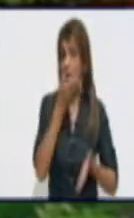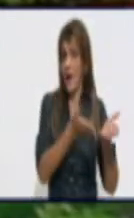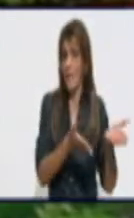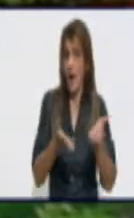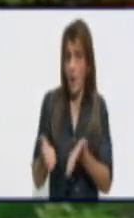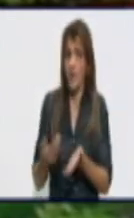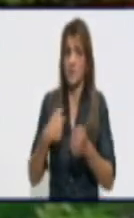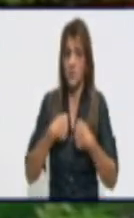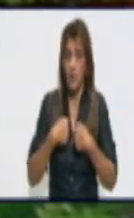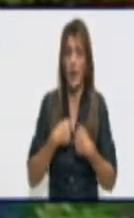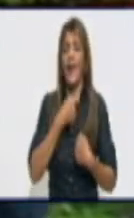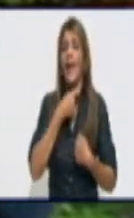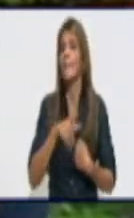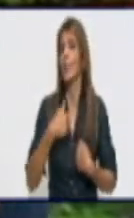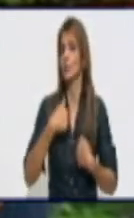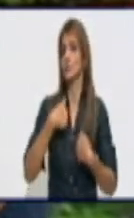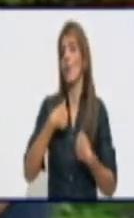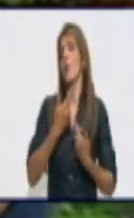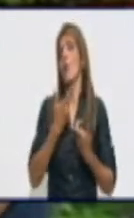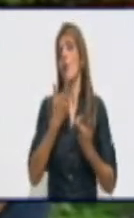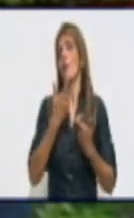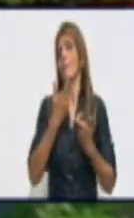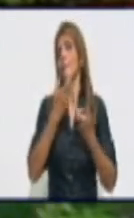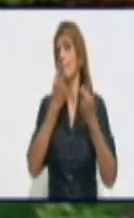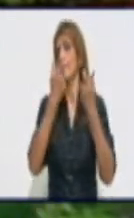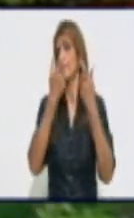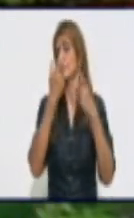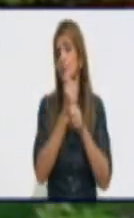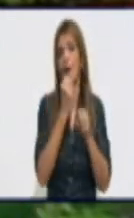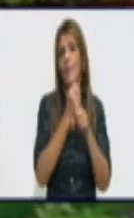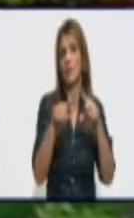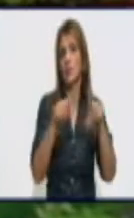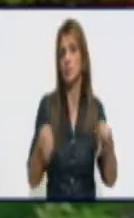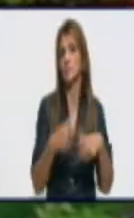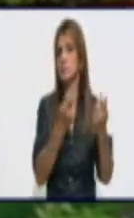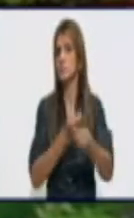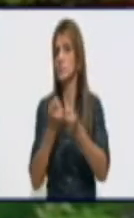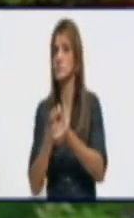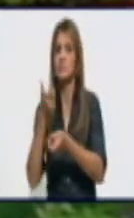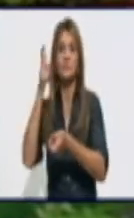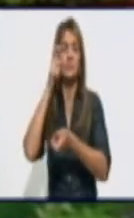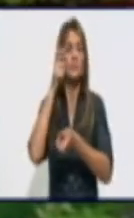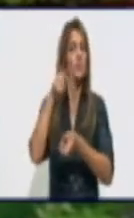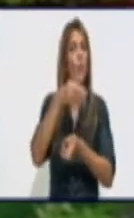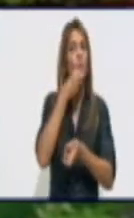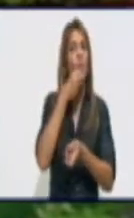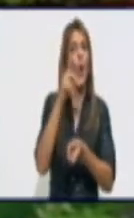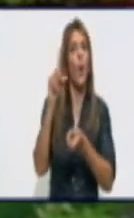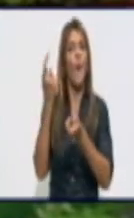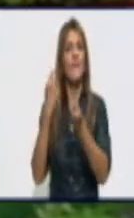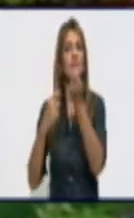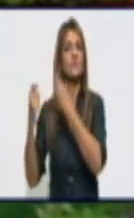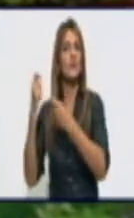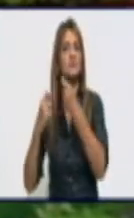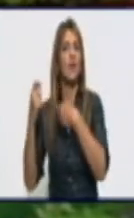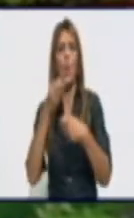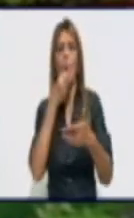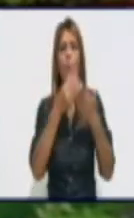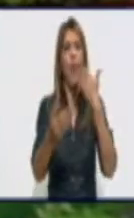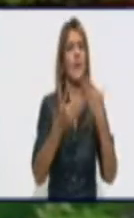puedo comercializar directamente con Roger, puedo comercializar con acopio o puedo